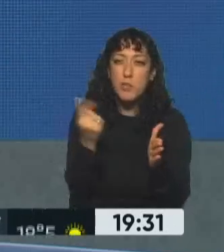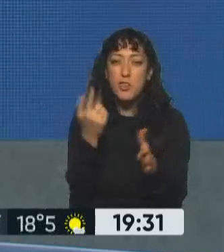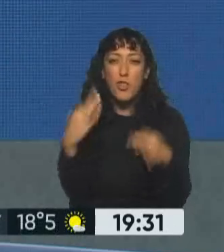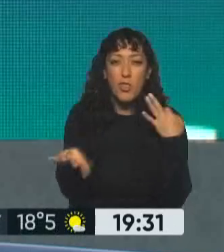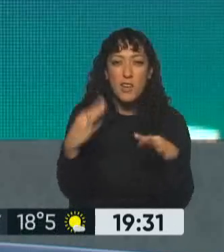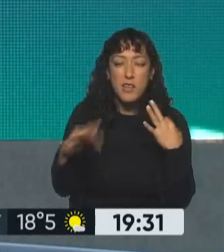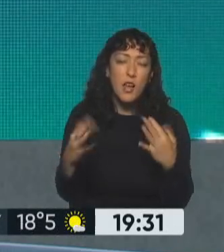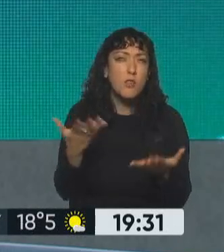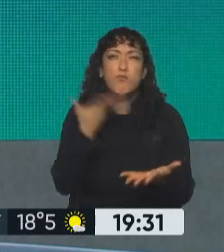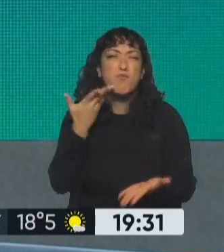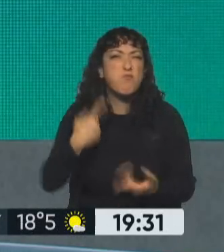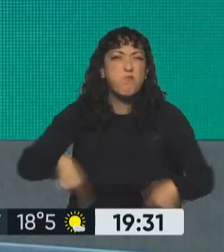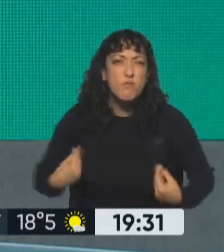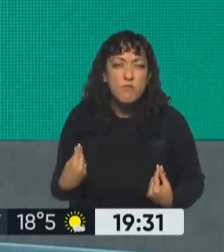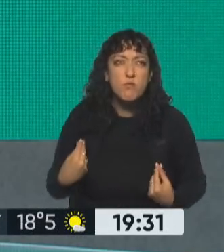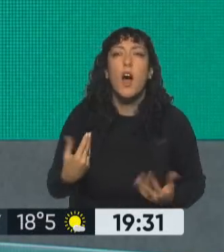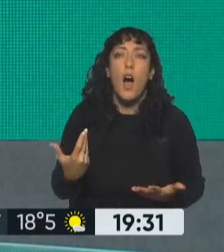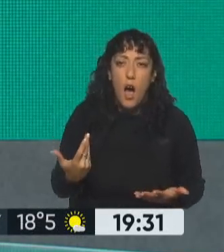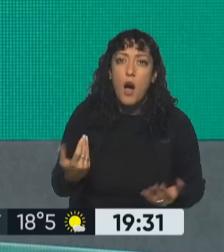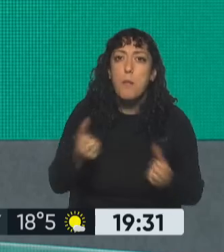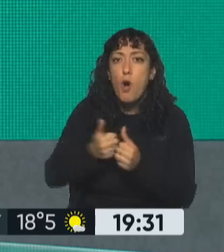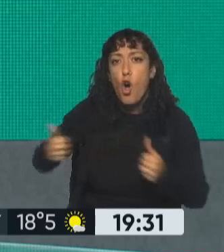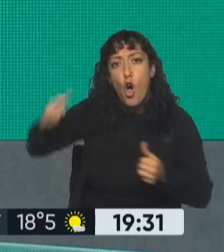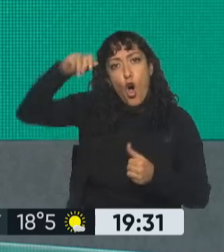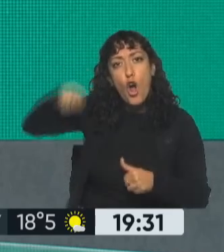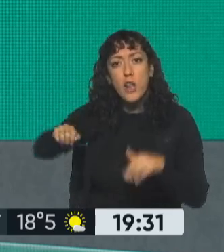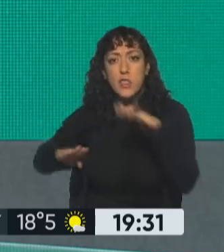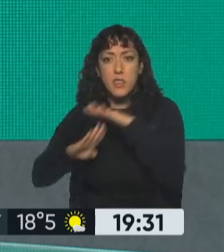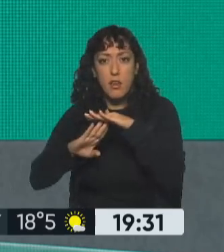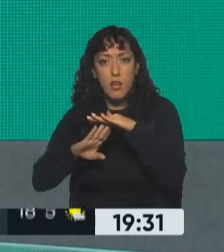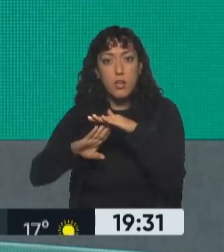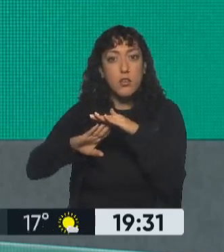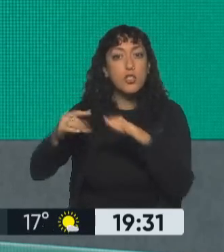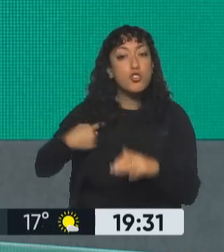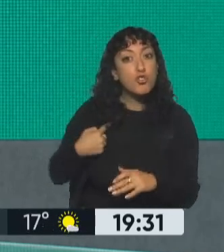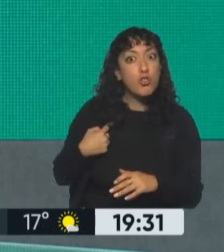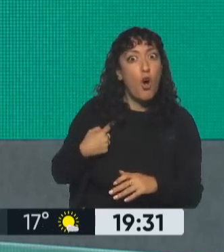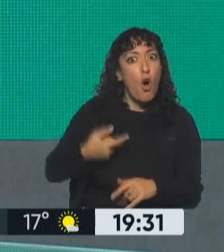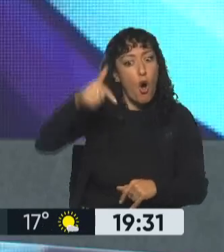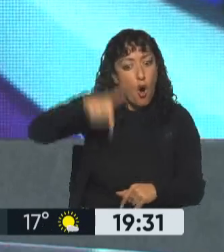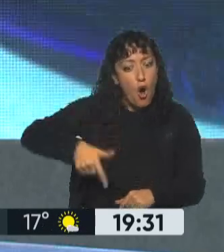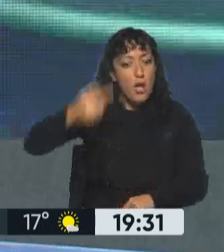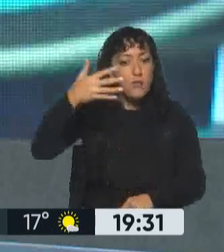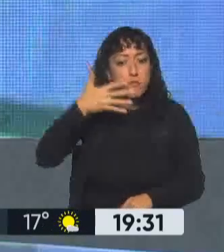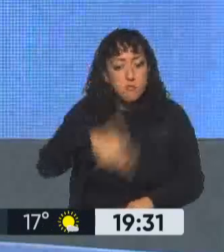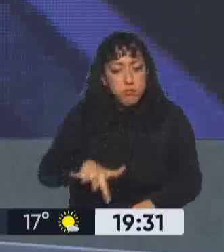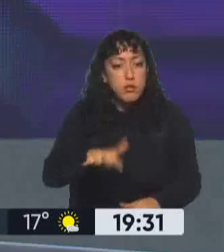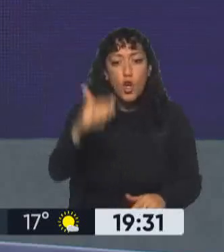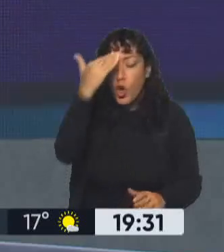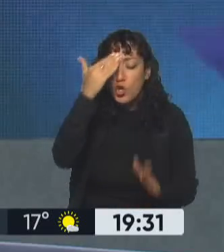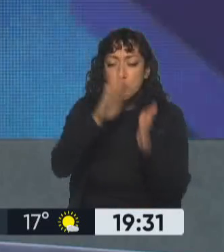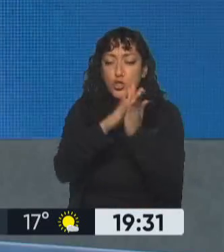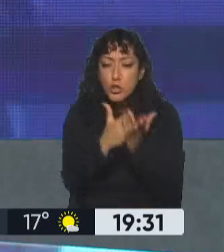Horacio? Bueno, me refiero a que la Corte, y hoy aprendí que hay cortes, que hay constituciones provinciales, y la Corte Nacional